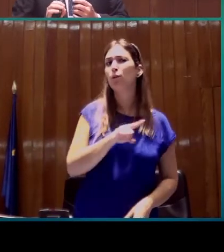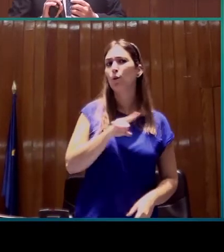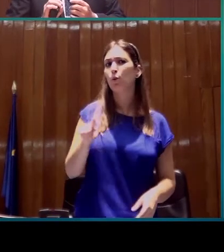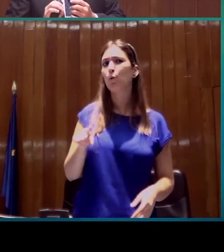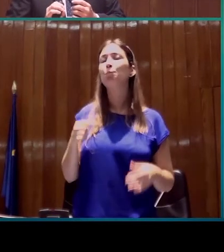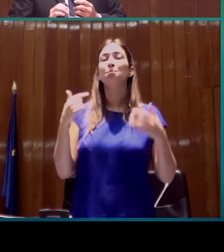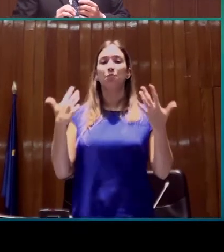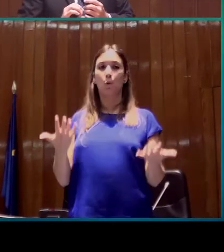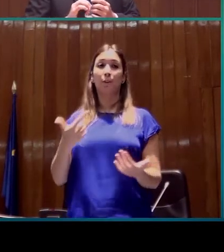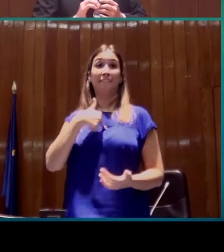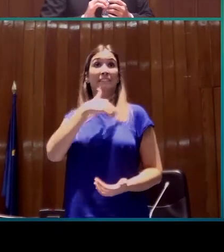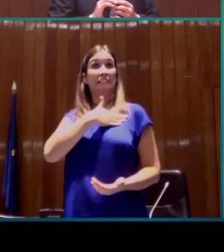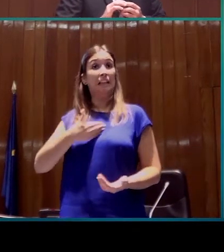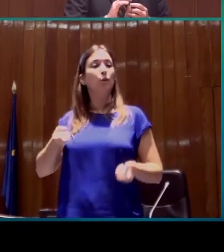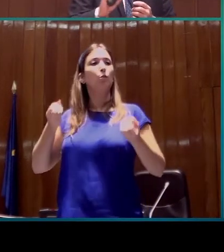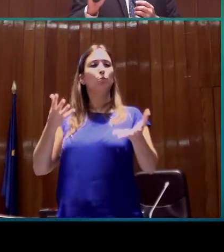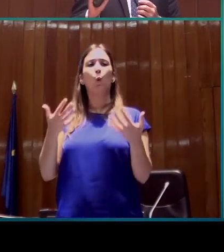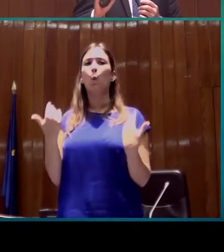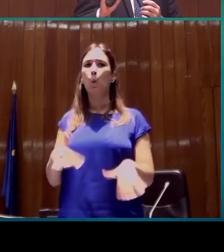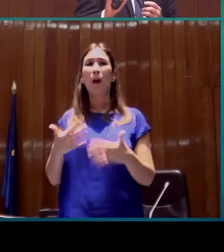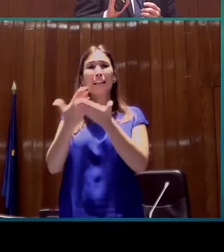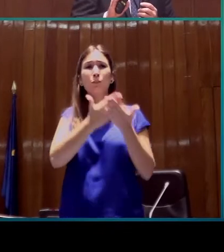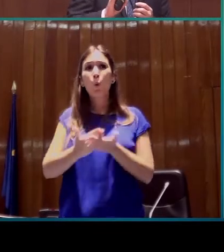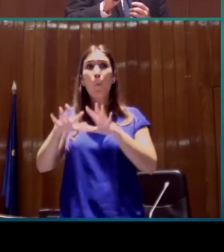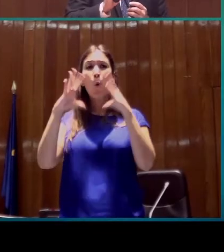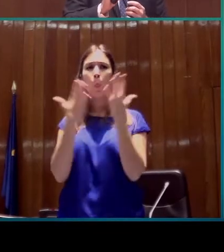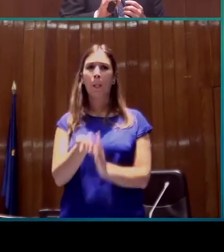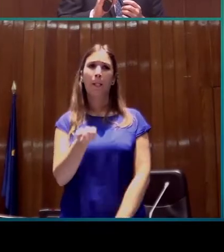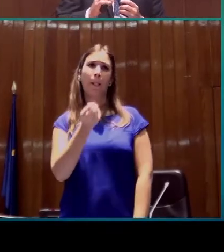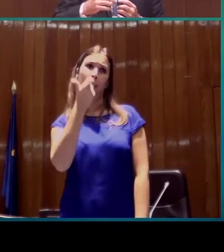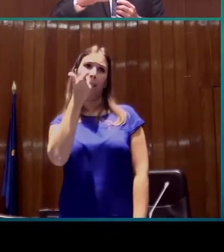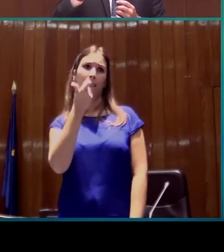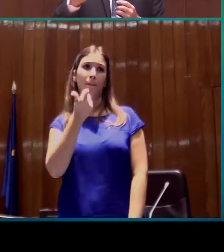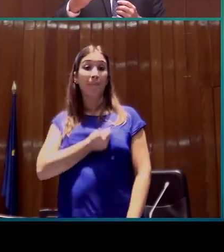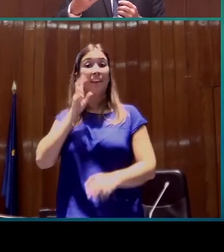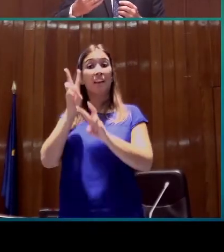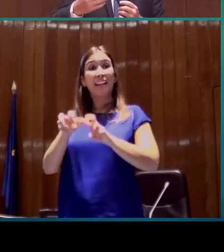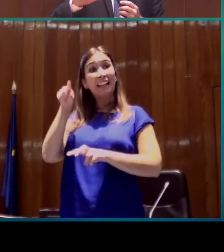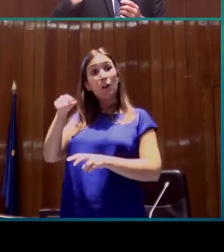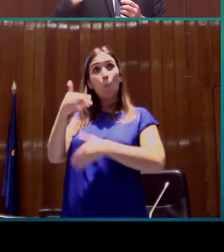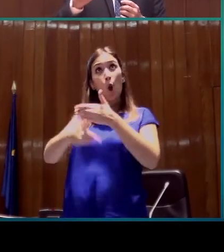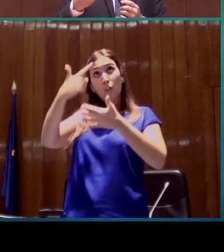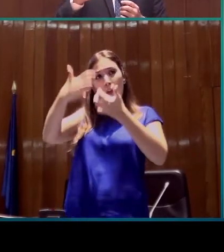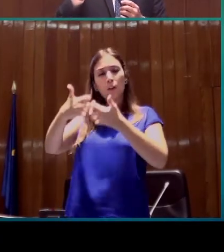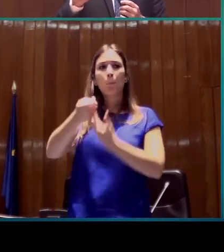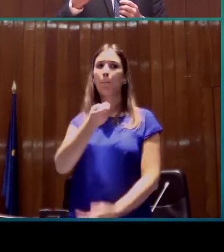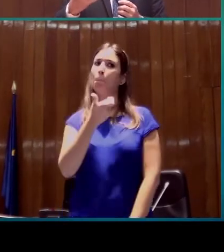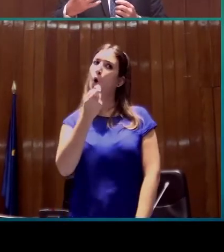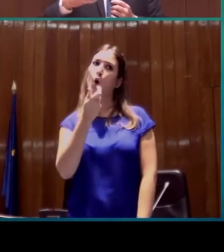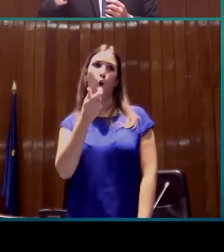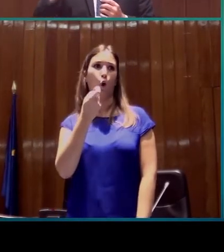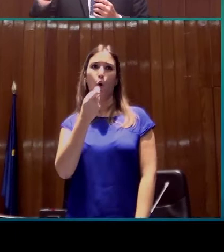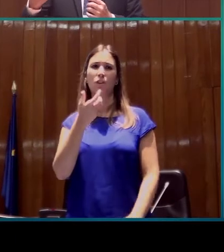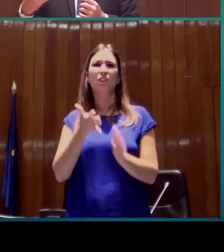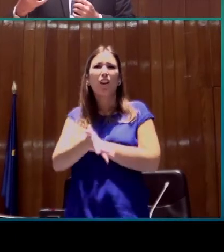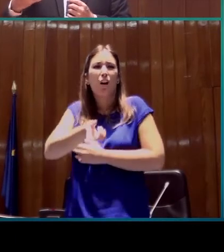Bueno, es importante resaltar que hay muy pocos estudios en el mundo que hayan investigado este proceso de acceso